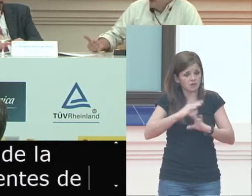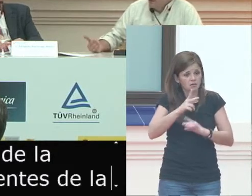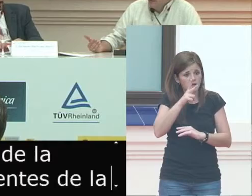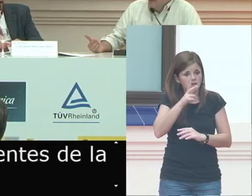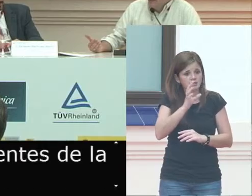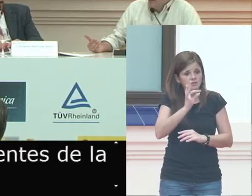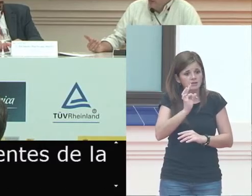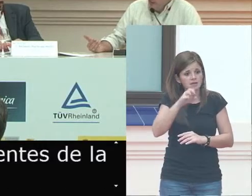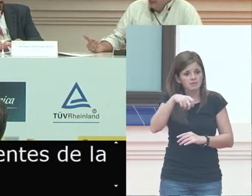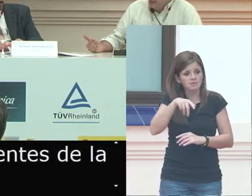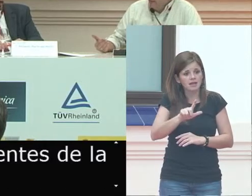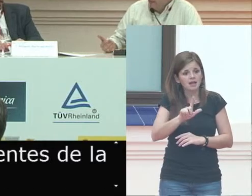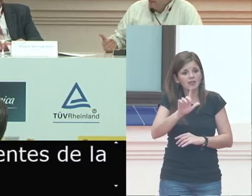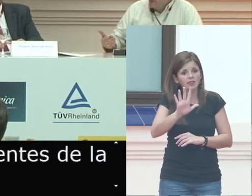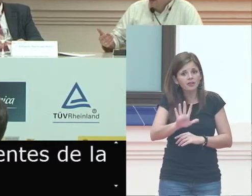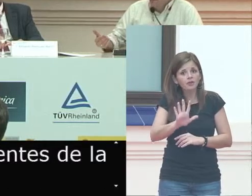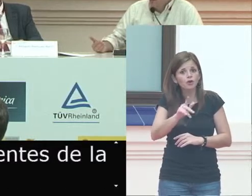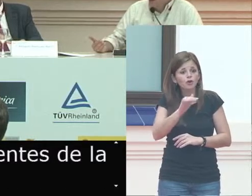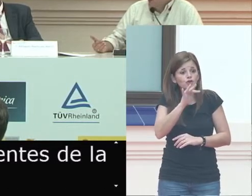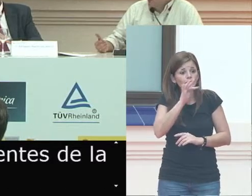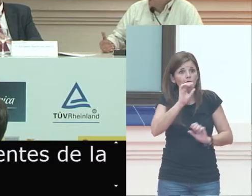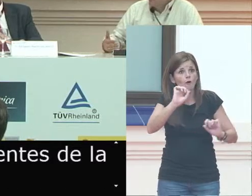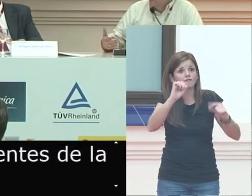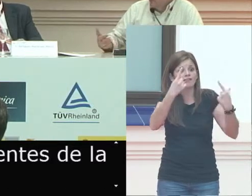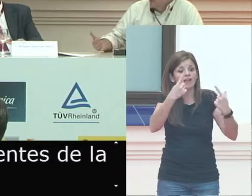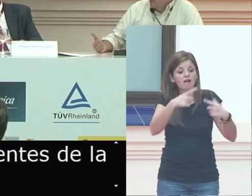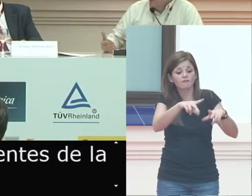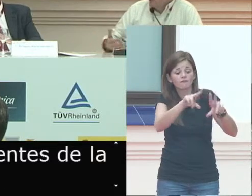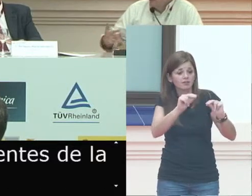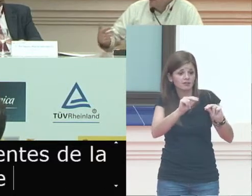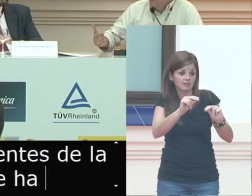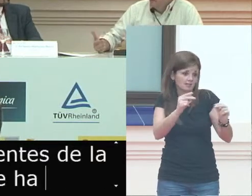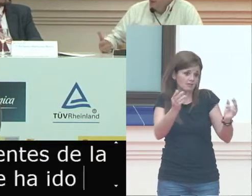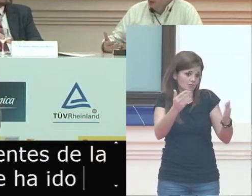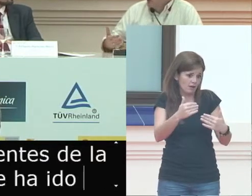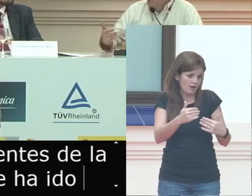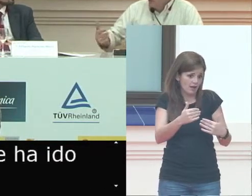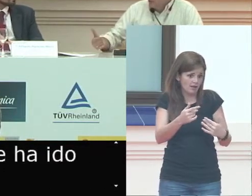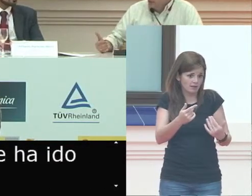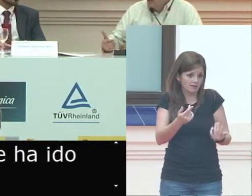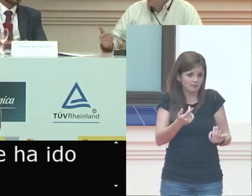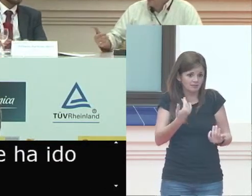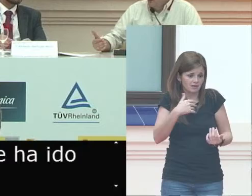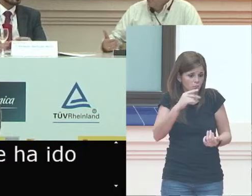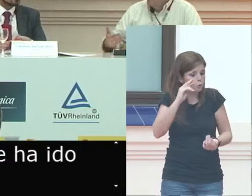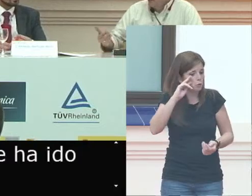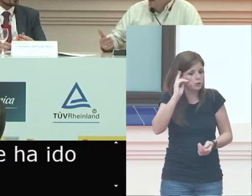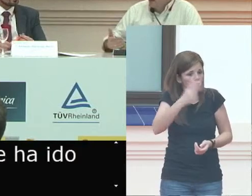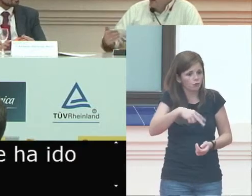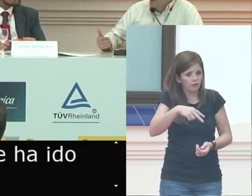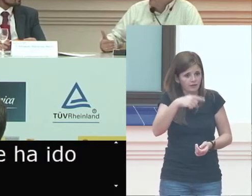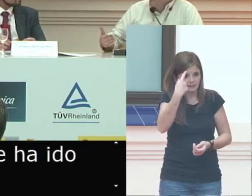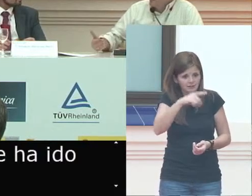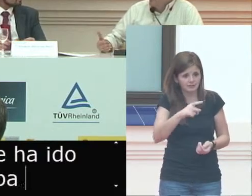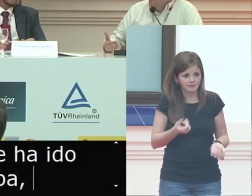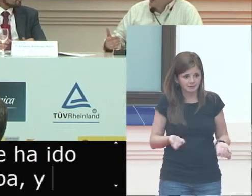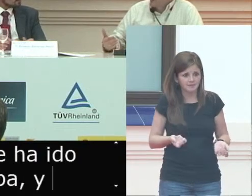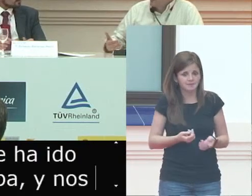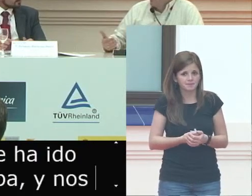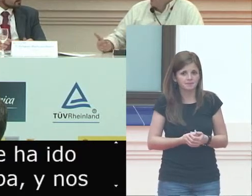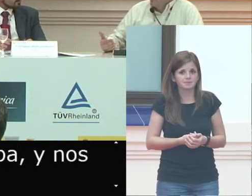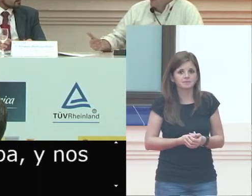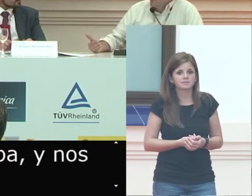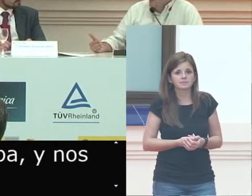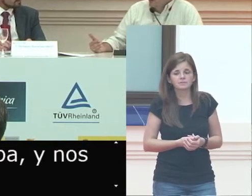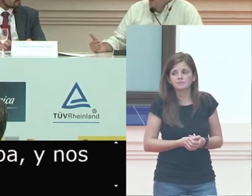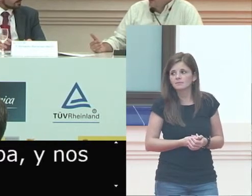usando aunque no está oficialmente acabada y los navegadores web lo reconocen a trozos o casi. Y quiero decir que ha ido en paralelo el